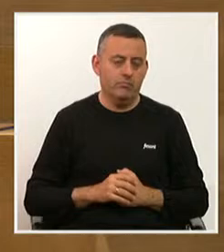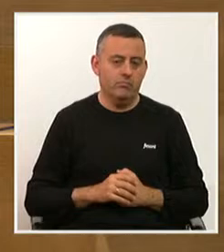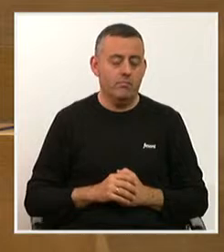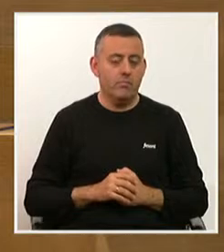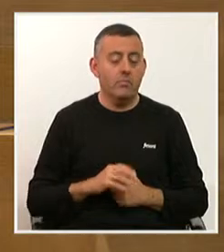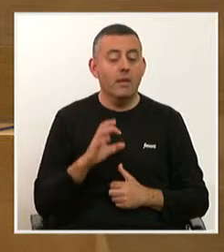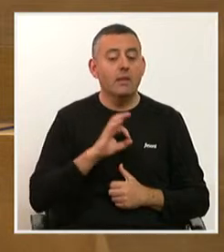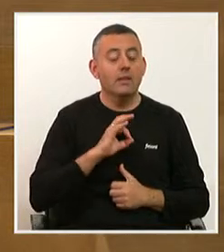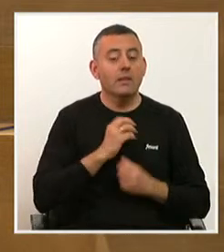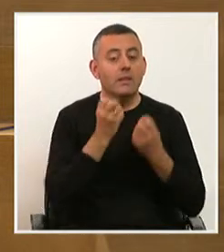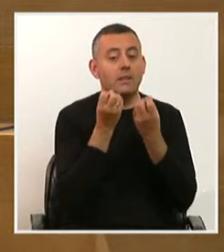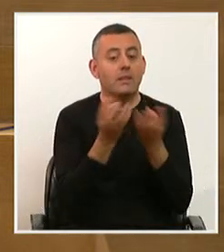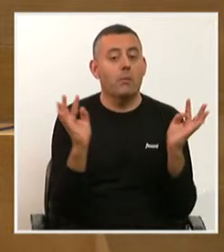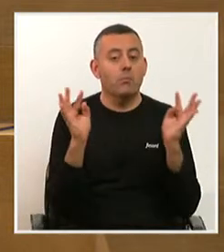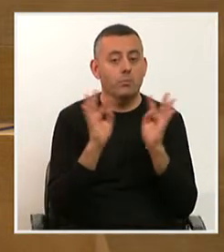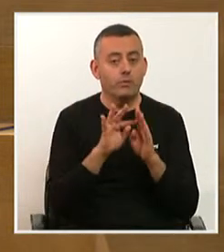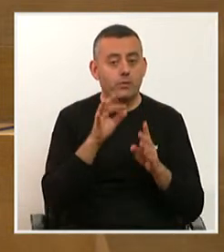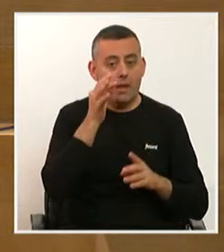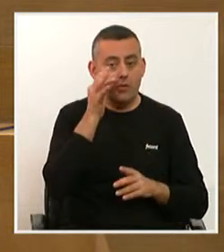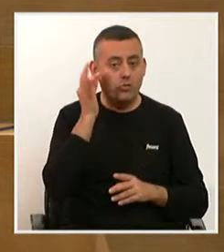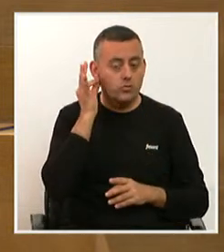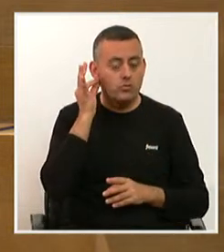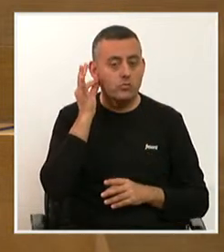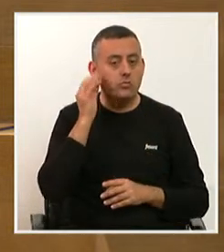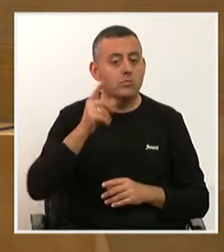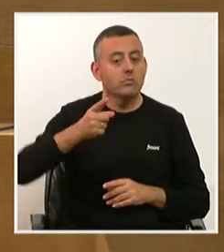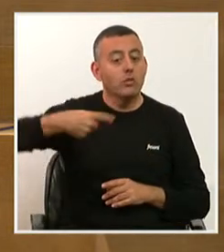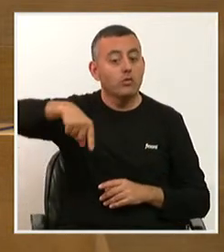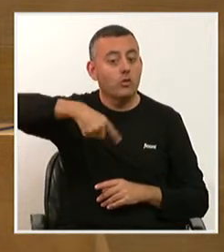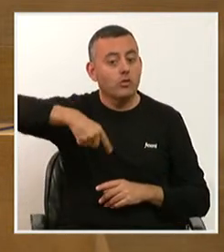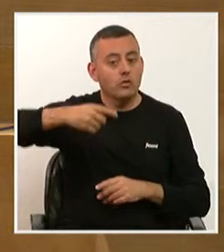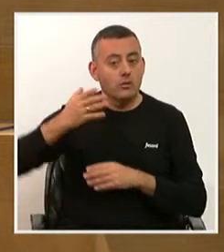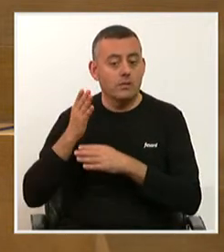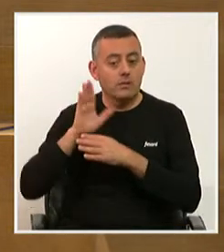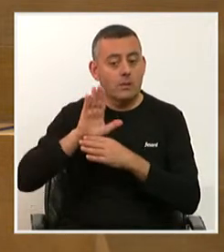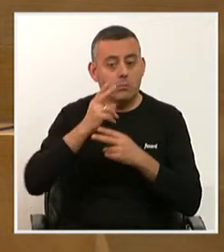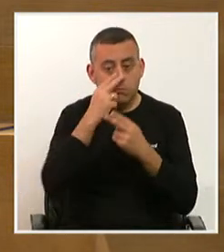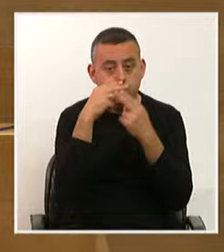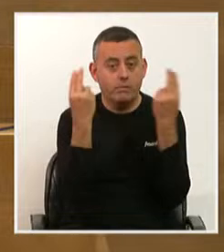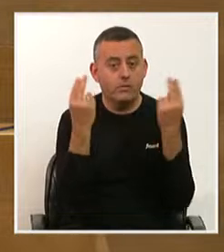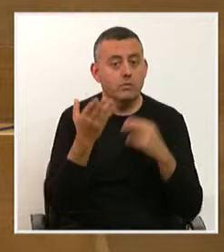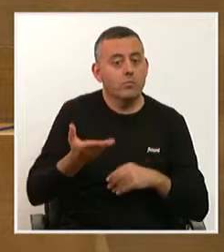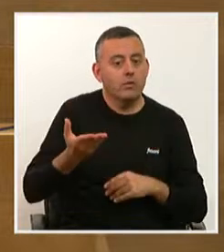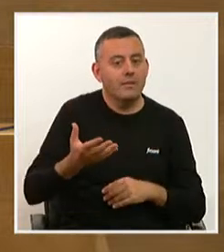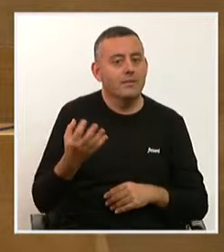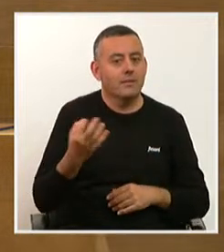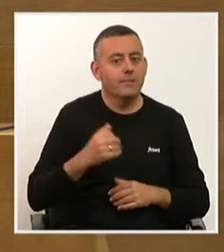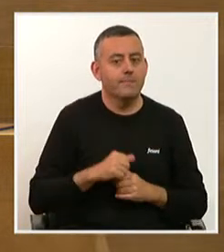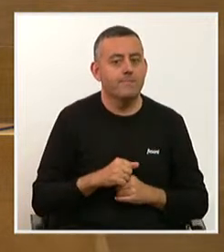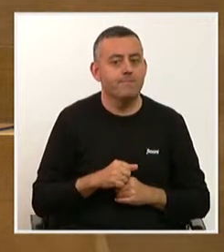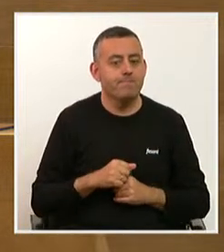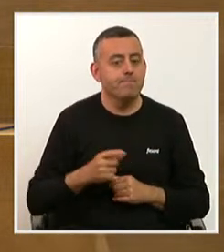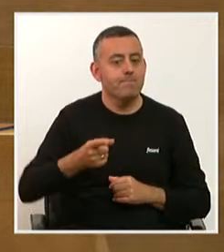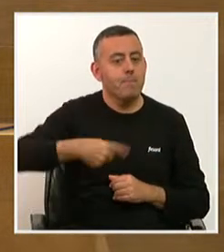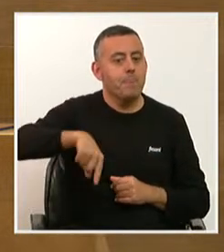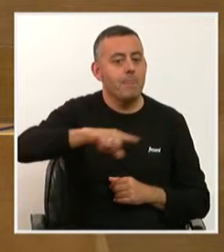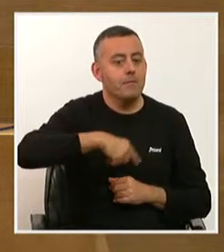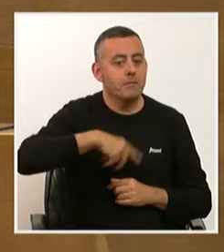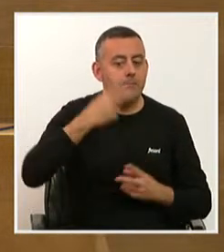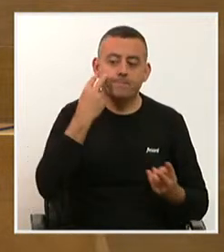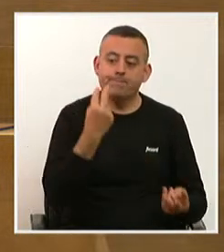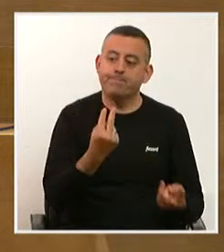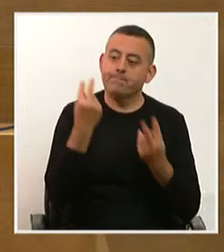representant públics tenim una doble obliga de una parte estarada de persones que han Regal la